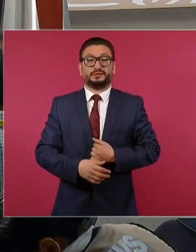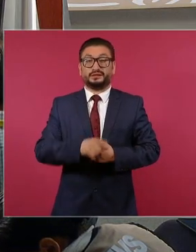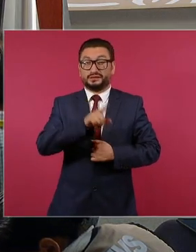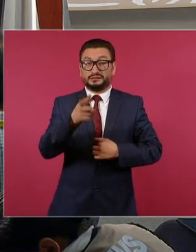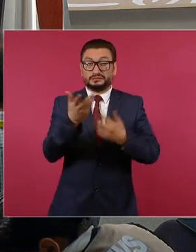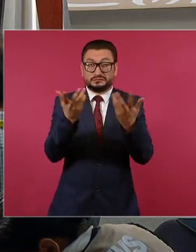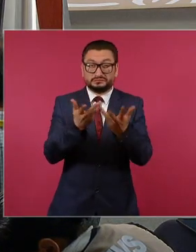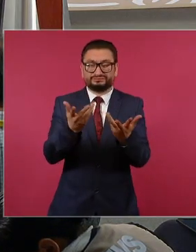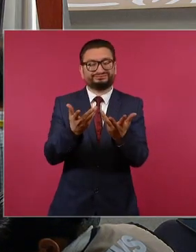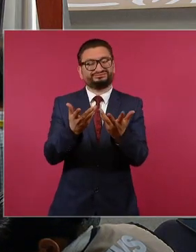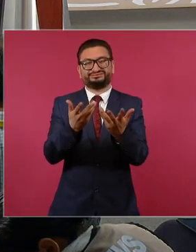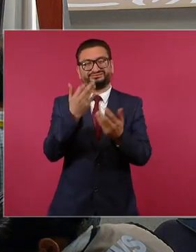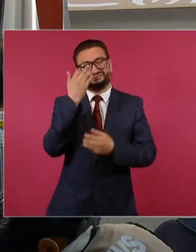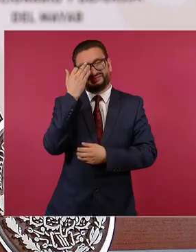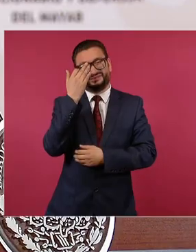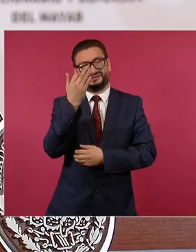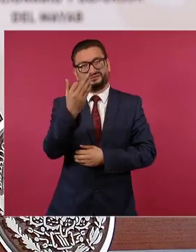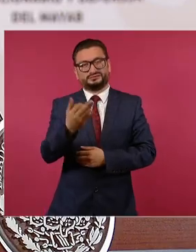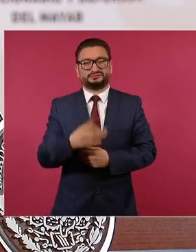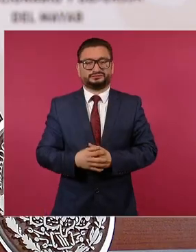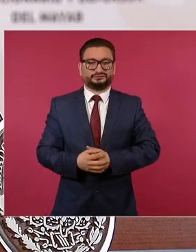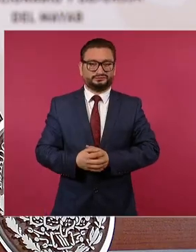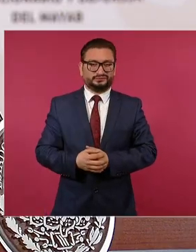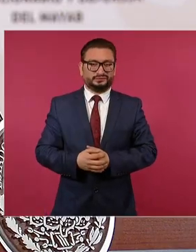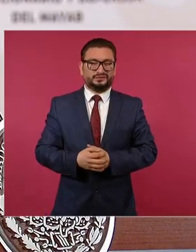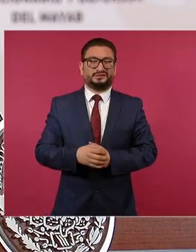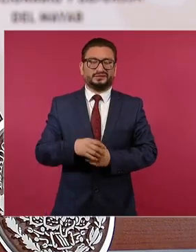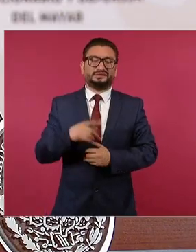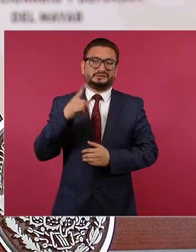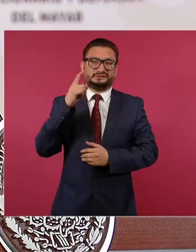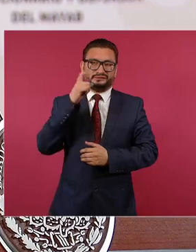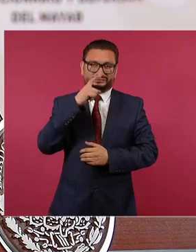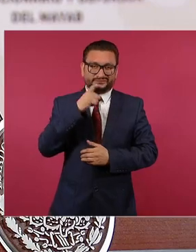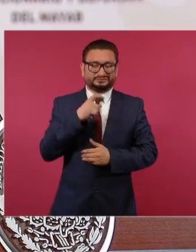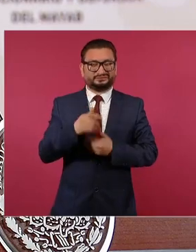actuar y cuesta trabajo